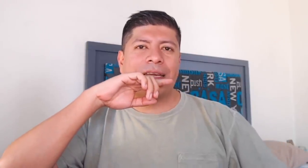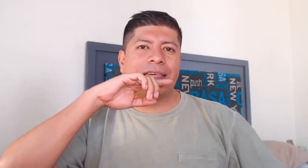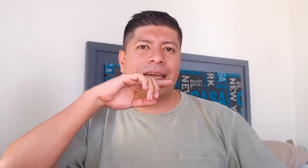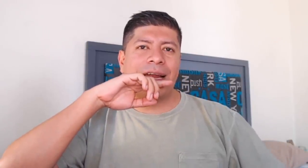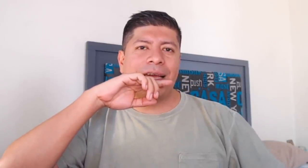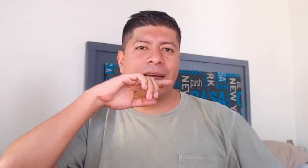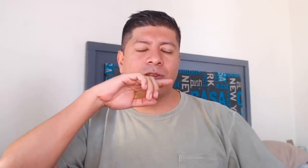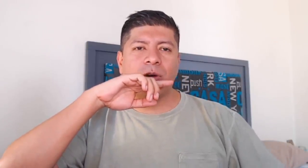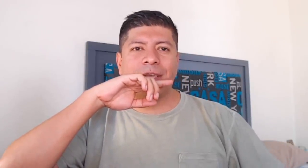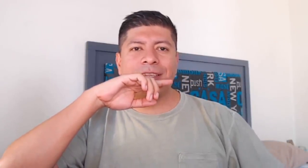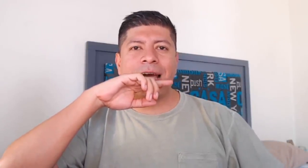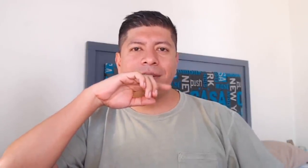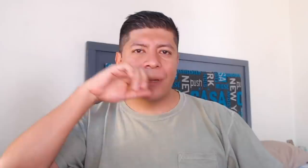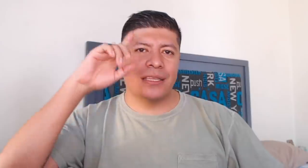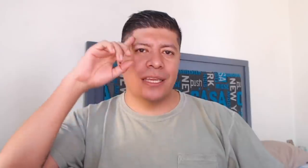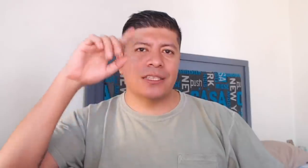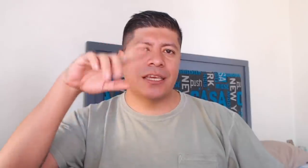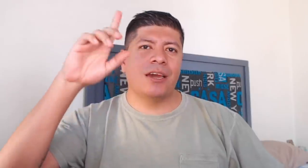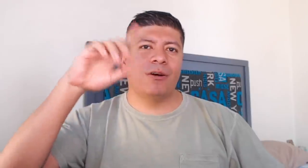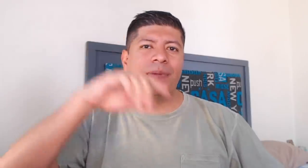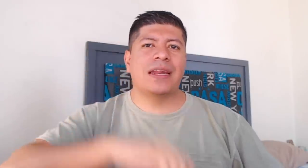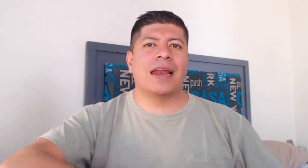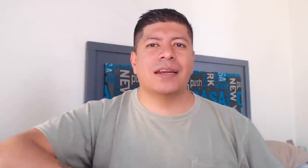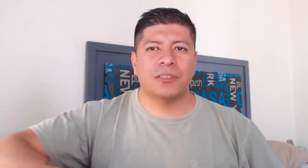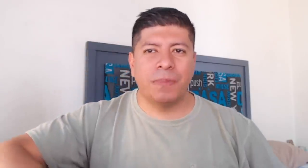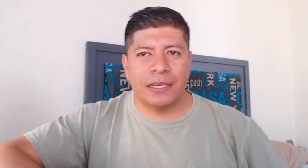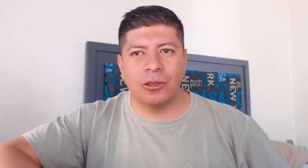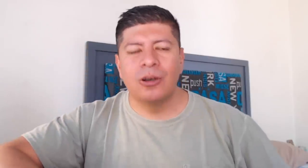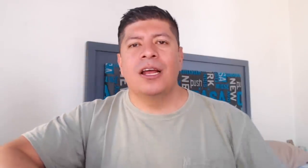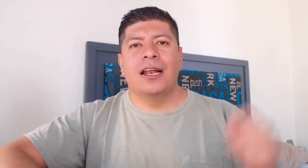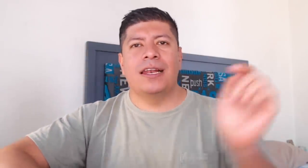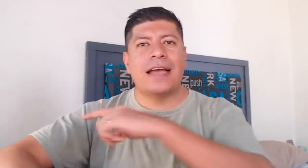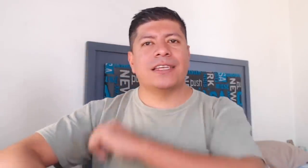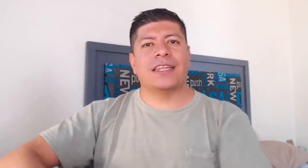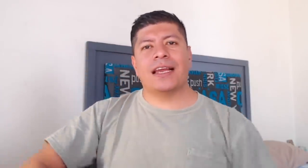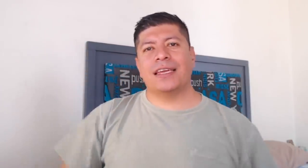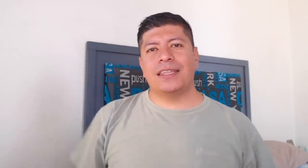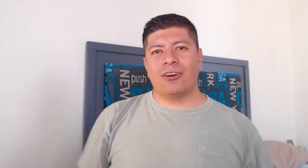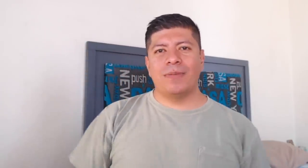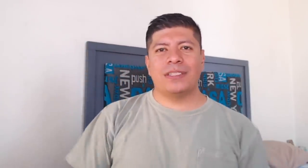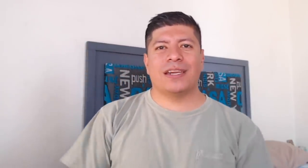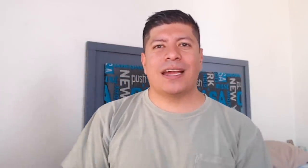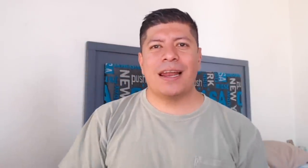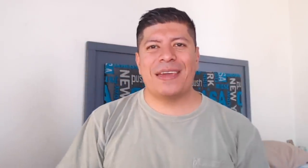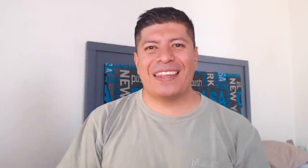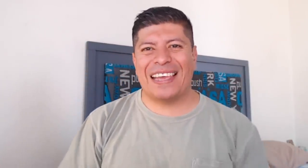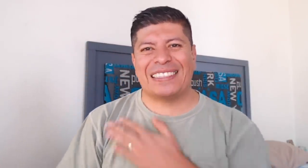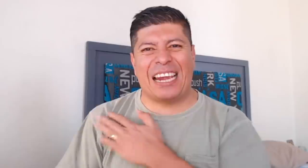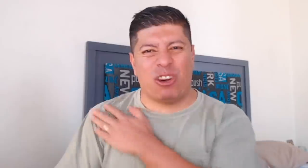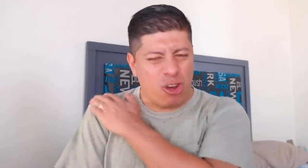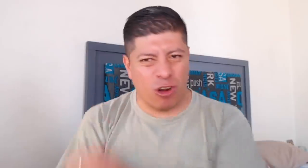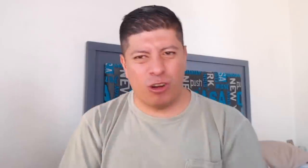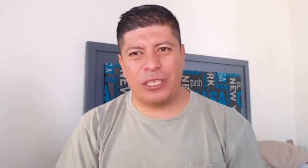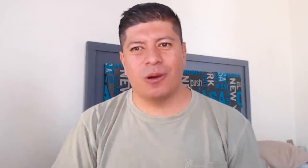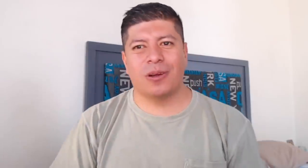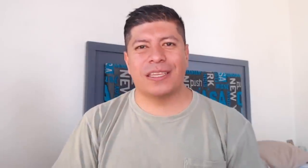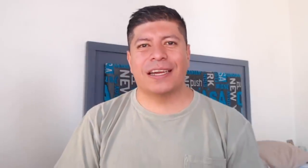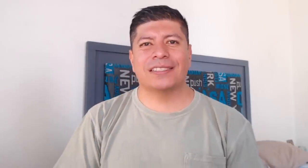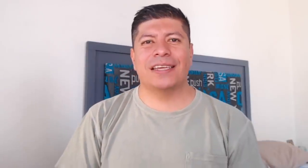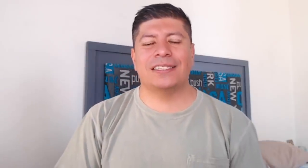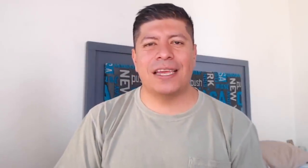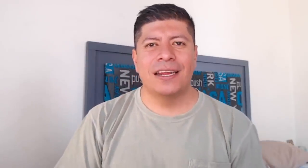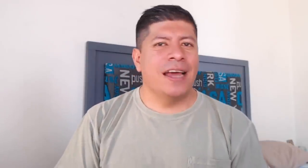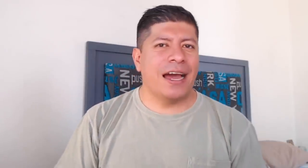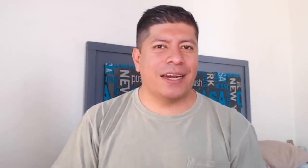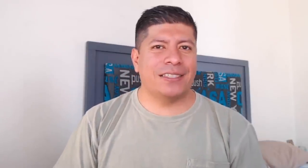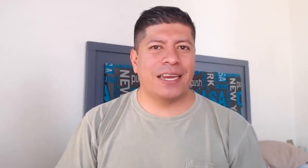Me encantaría leer tu comentario, qué tienes que opinar al respecto. Lánzate a la cajita de comments, regálame de ese ronco pecho lo que tengas